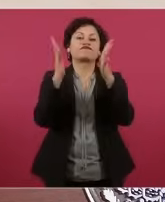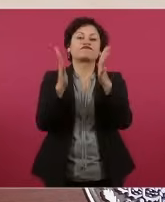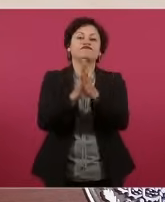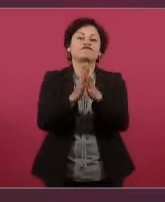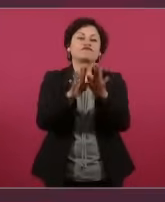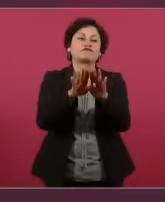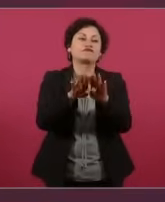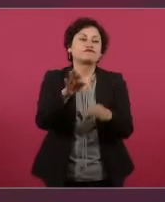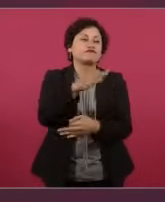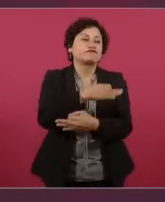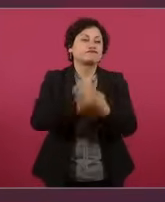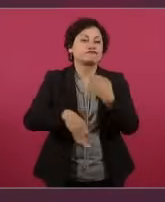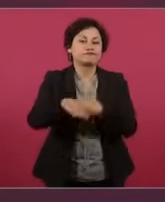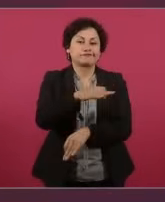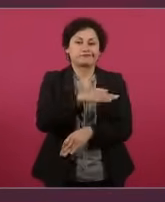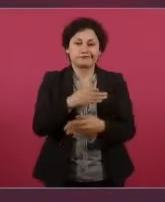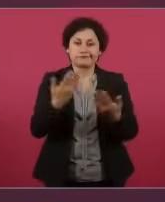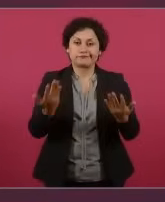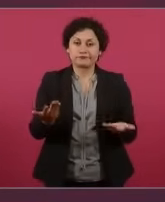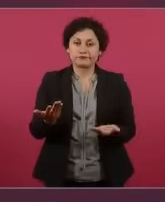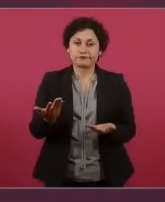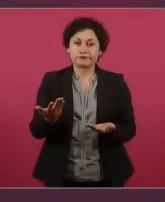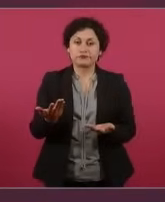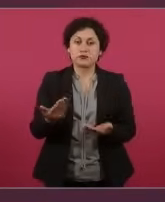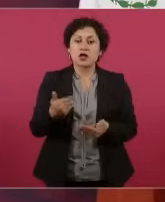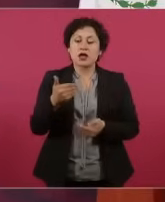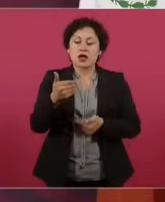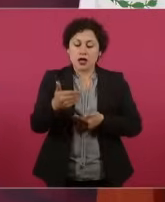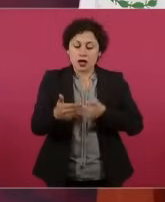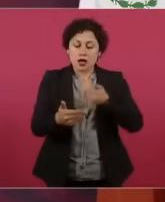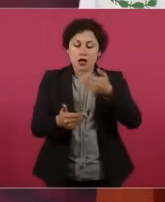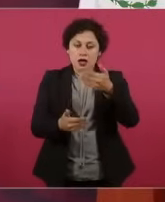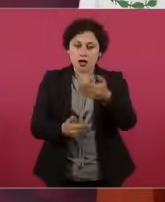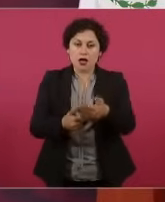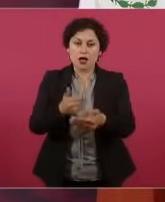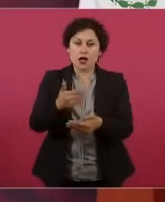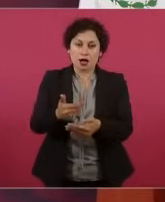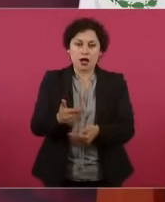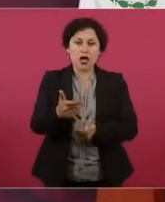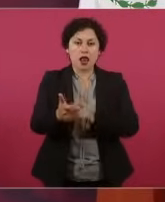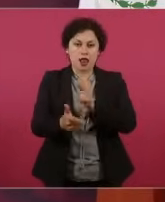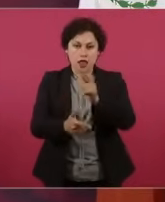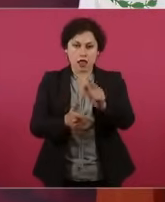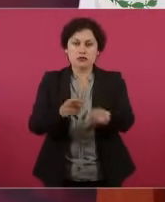Y puede ser que nos lleve tiempo, pero que ya las nuevas generaciones